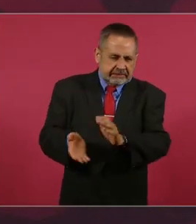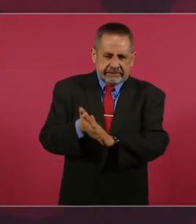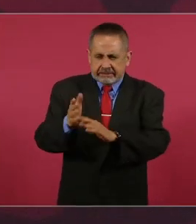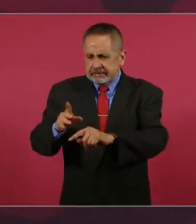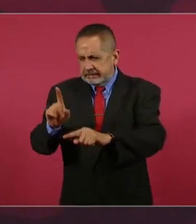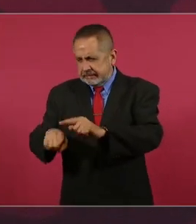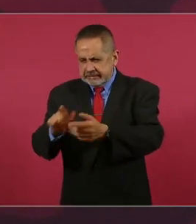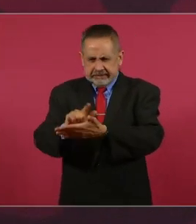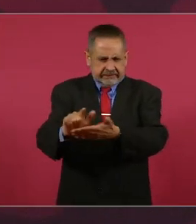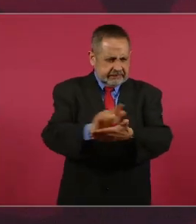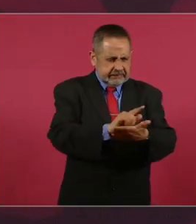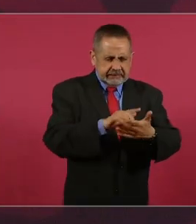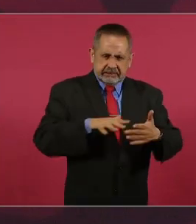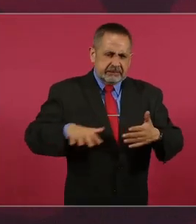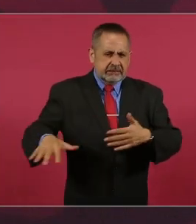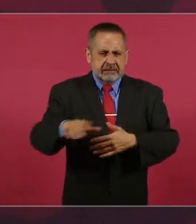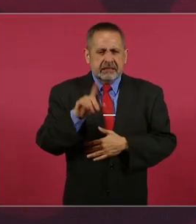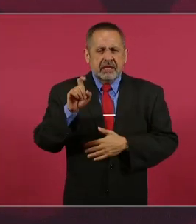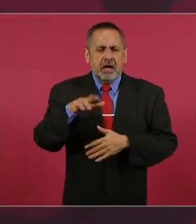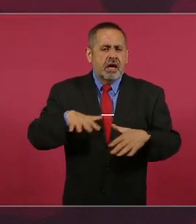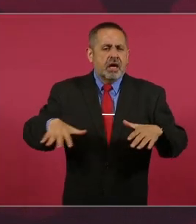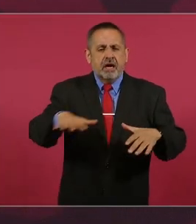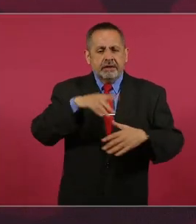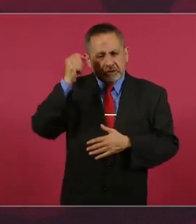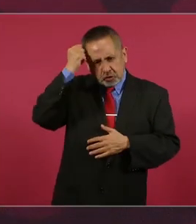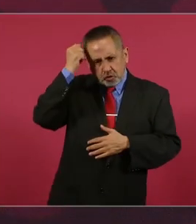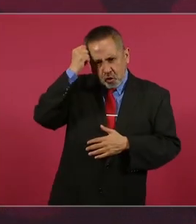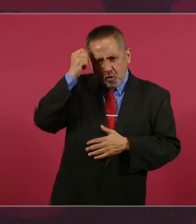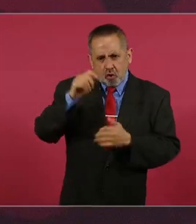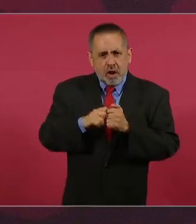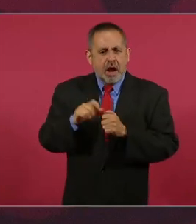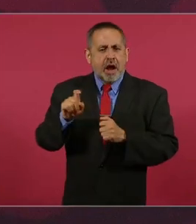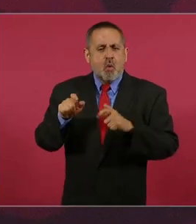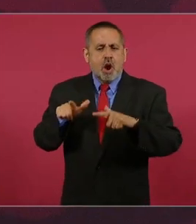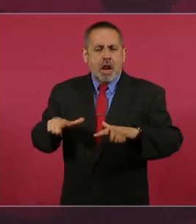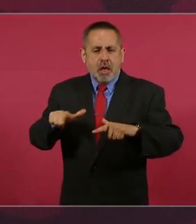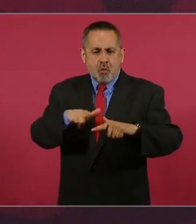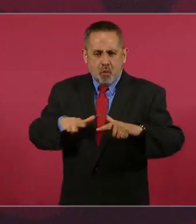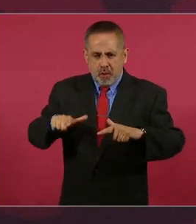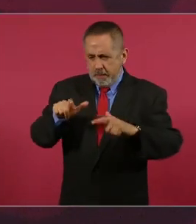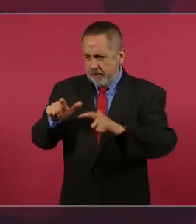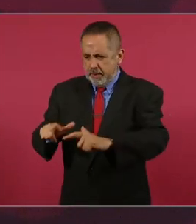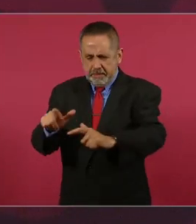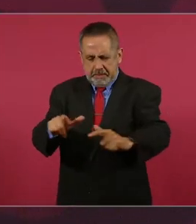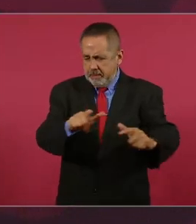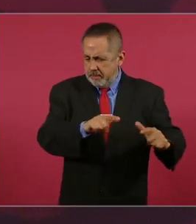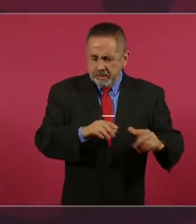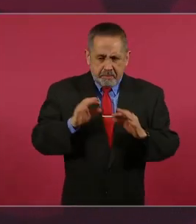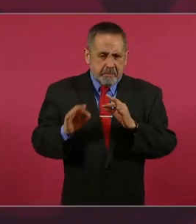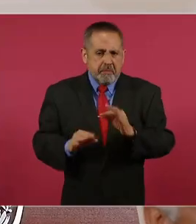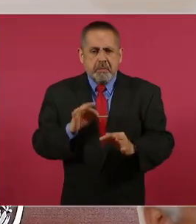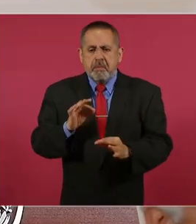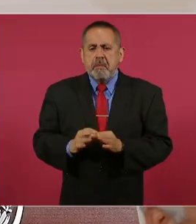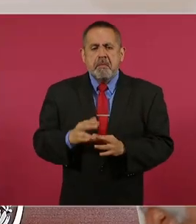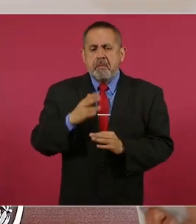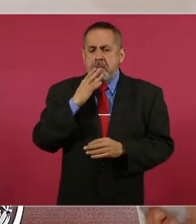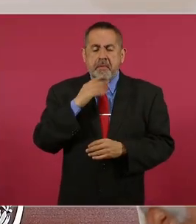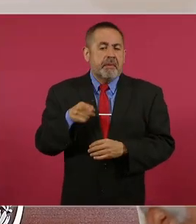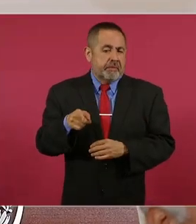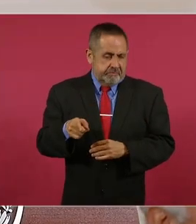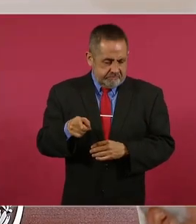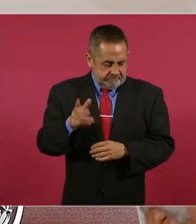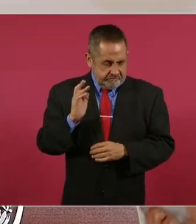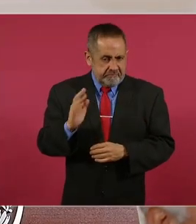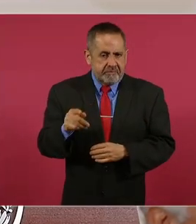el lago de Texcoco con sus lagunas. Ya es una área